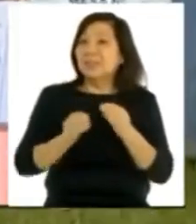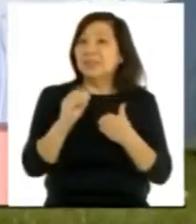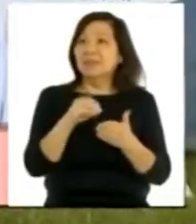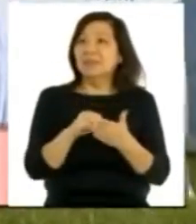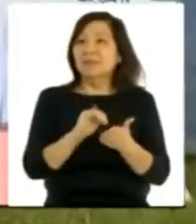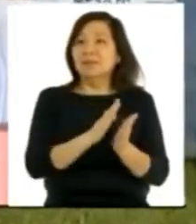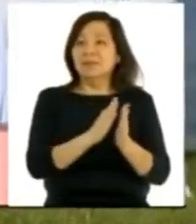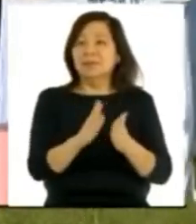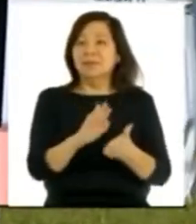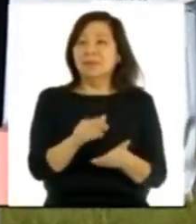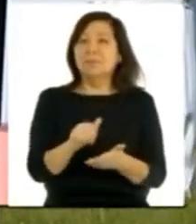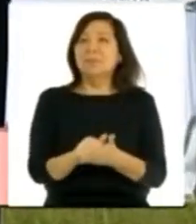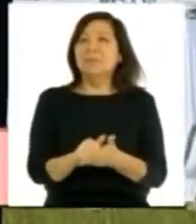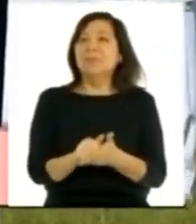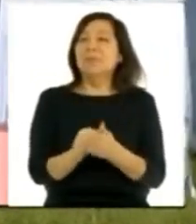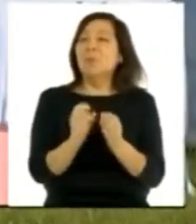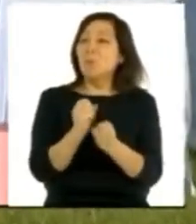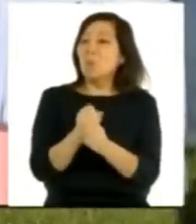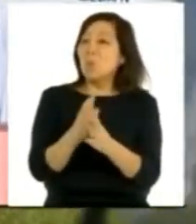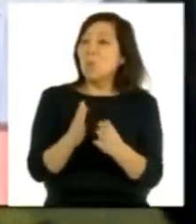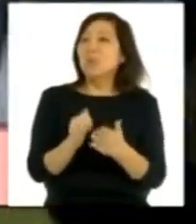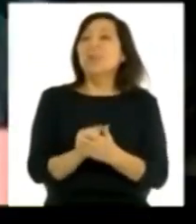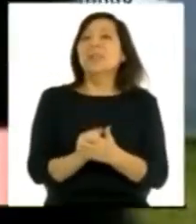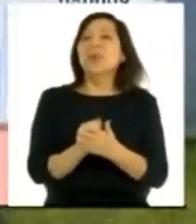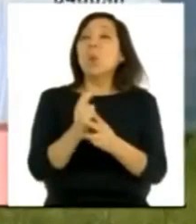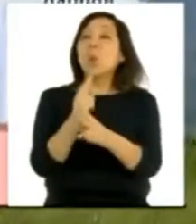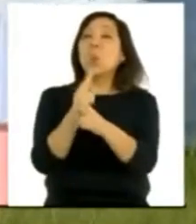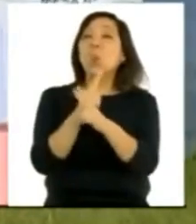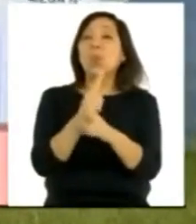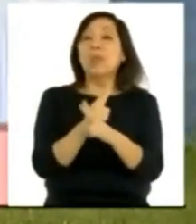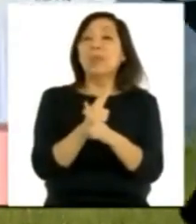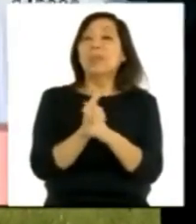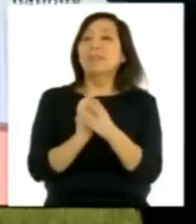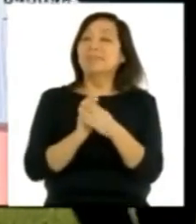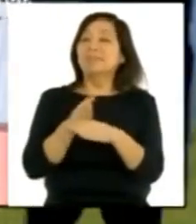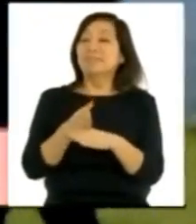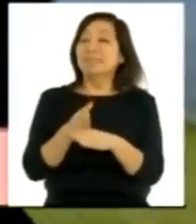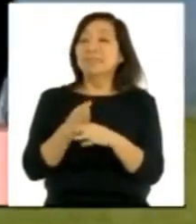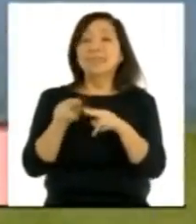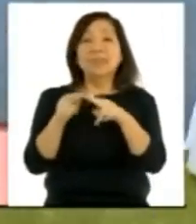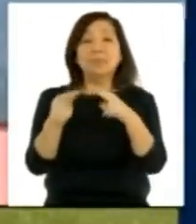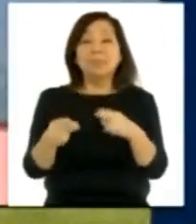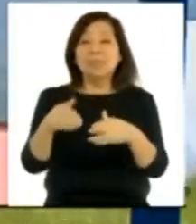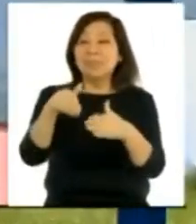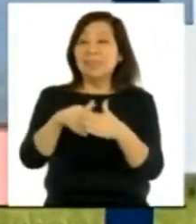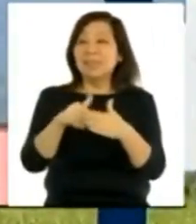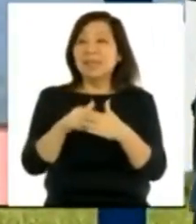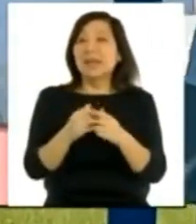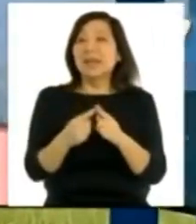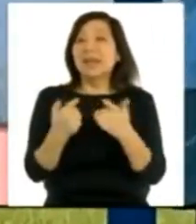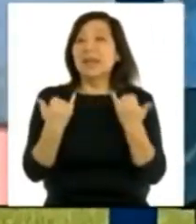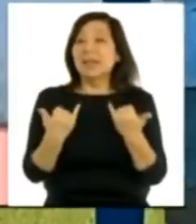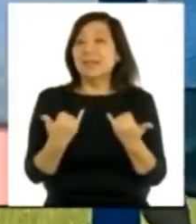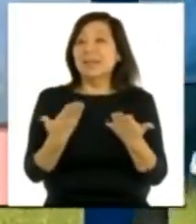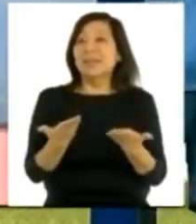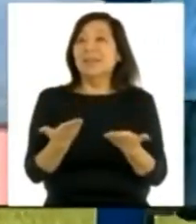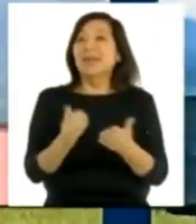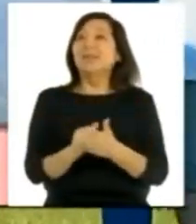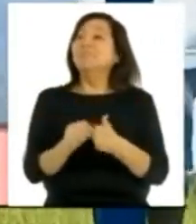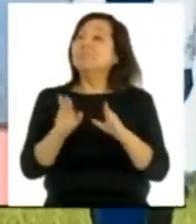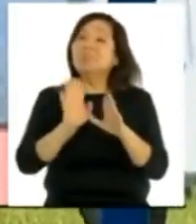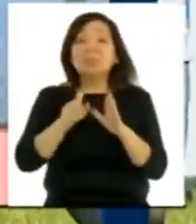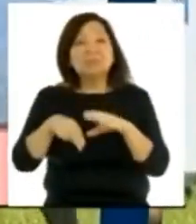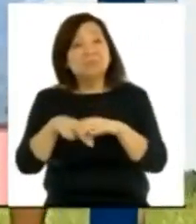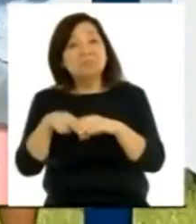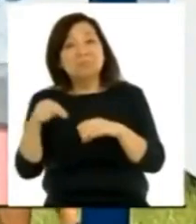todas las medidas de bioseguridad, ha sido muy cauto al momento de llegar a la mesa de sufragio. En este momento ya se está retirando,